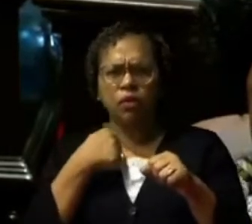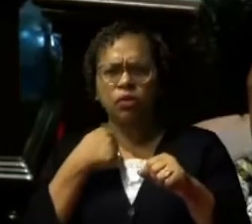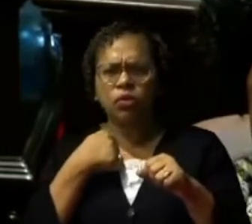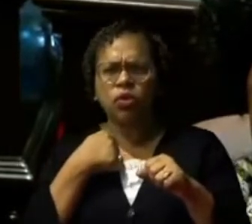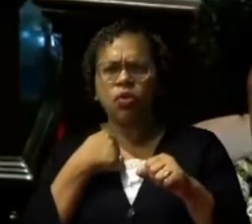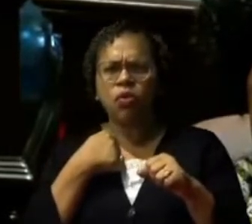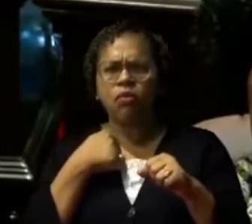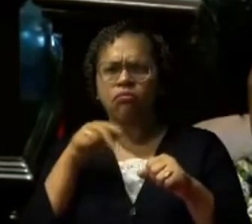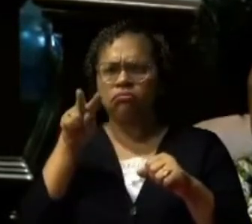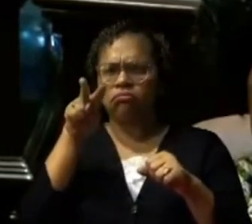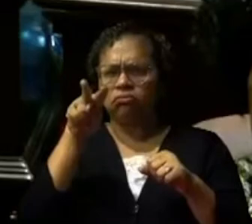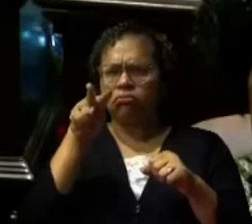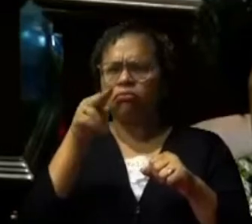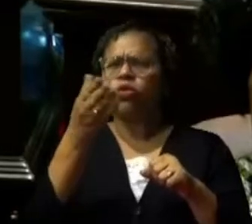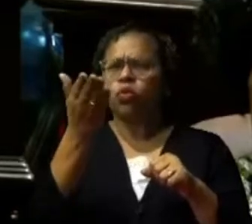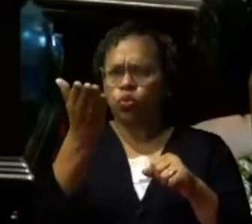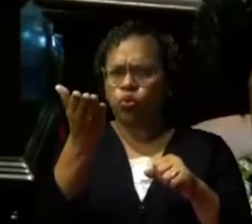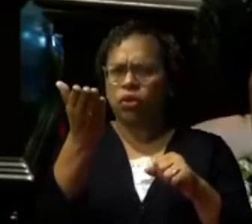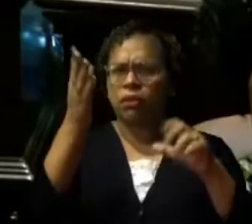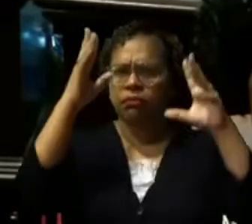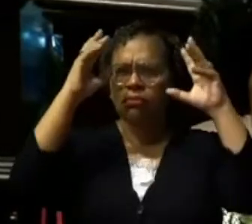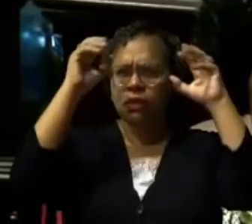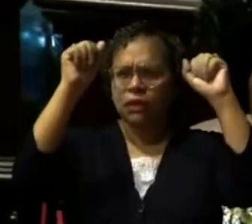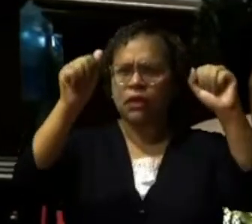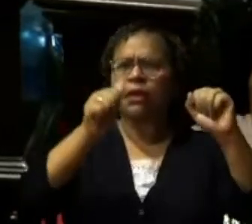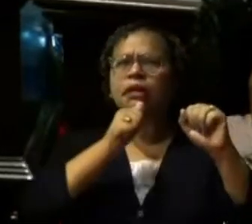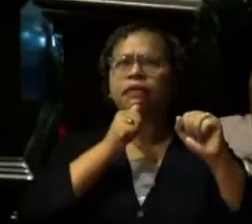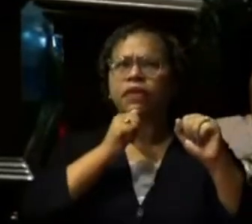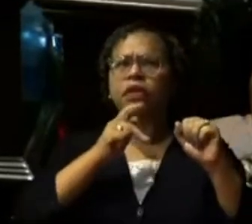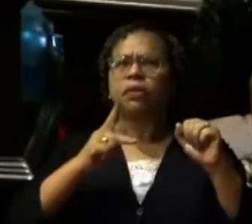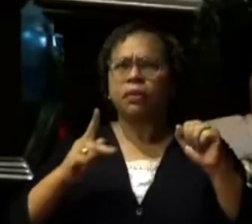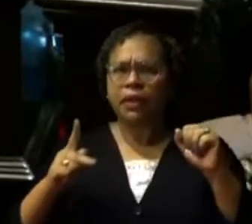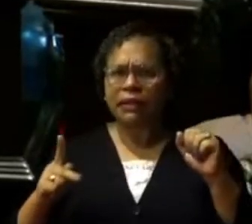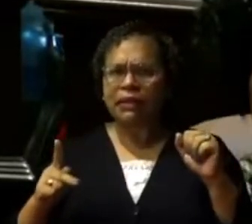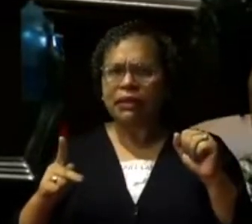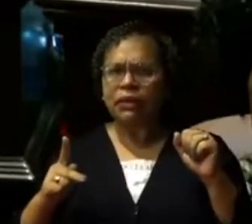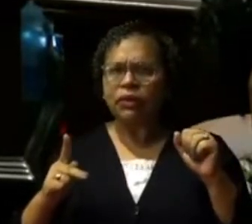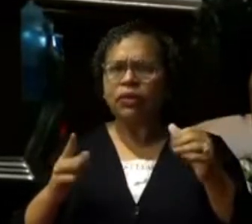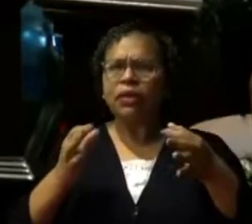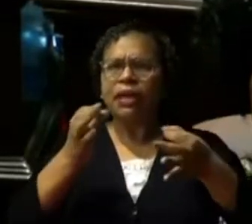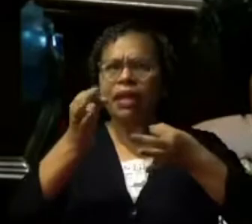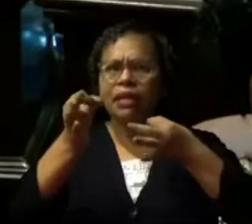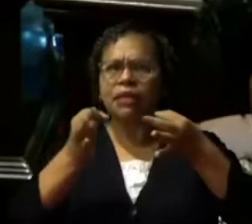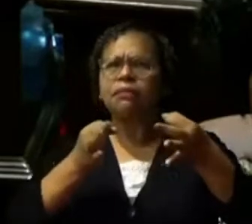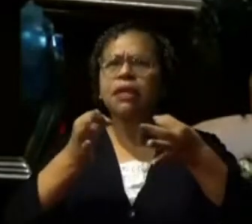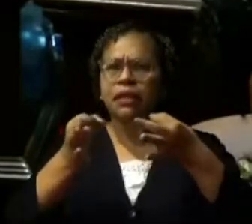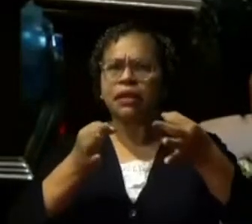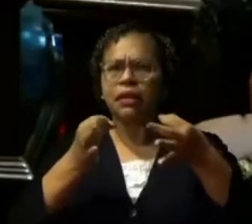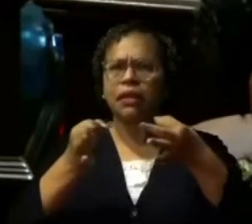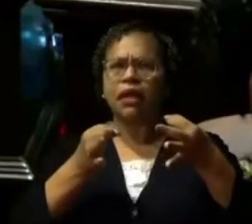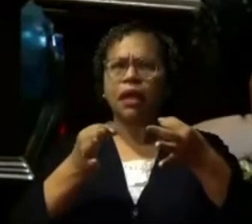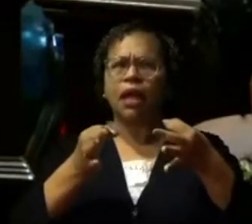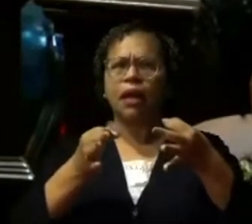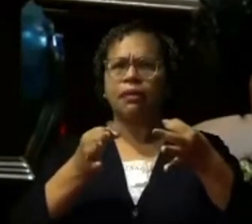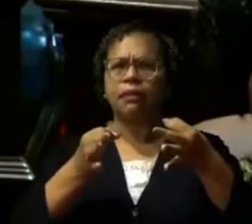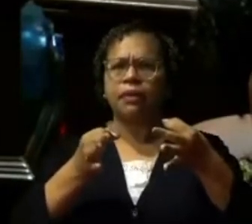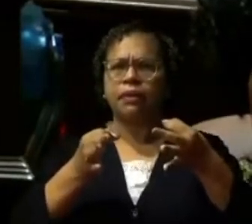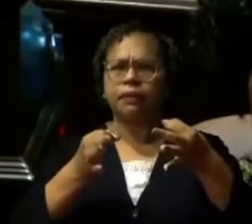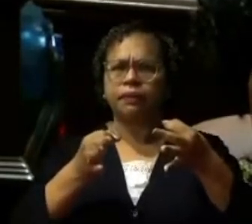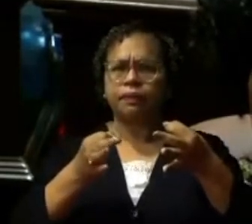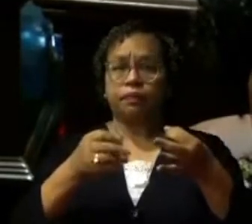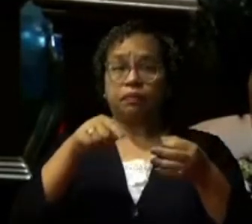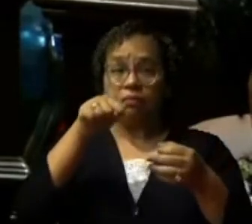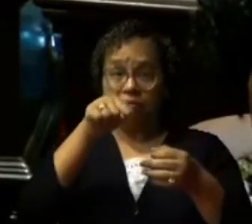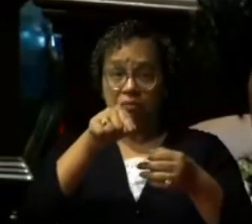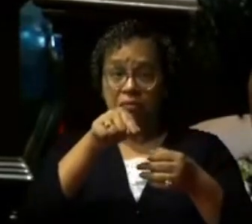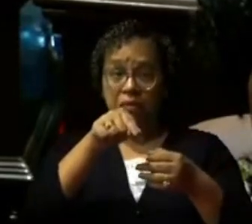Yo vi una declaración del presidente Alfredo Pacheco en la prensa donde calificaba como obsoleto el método de Hunt